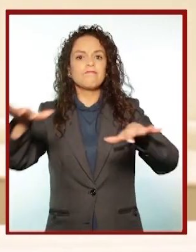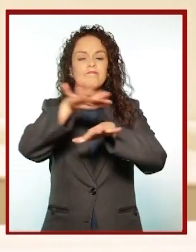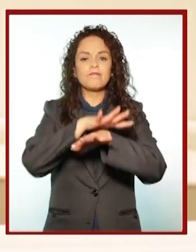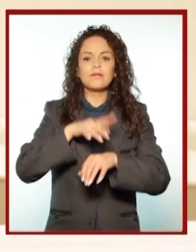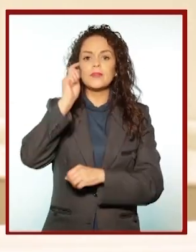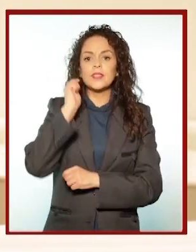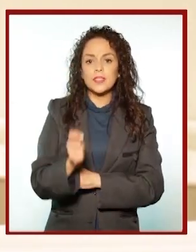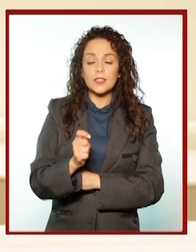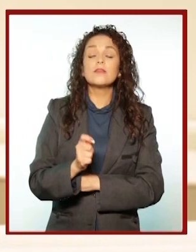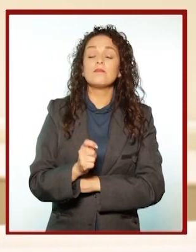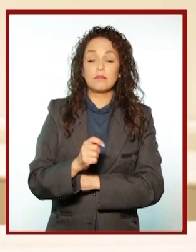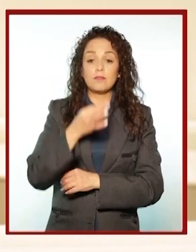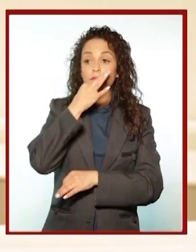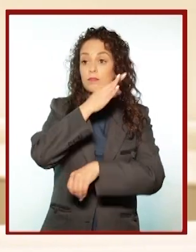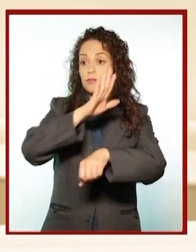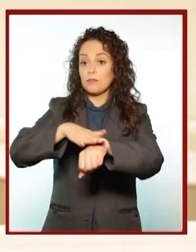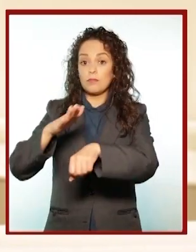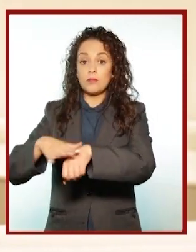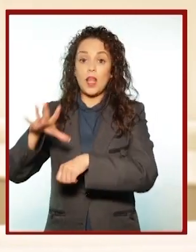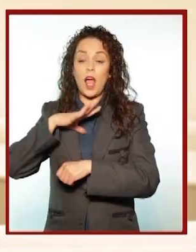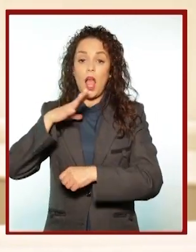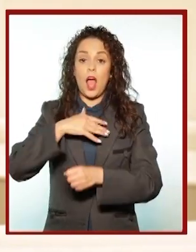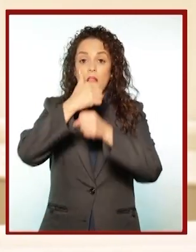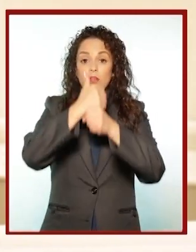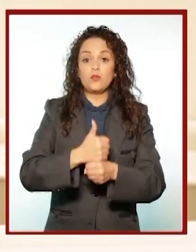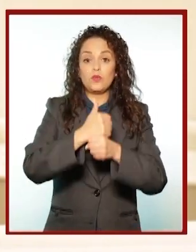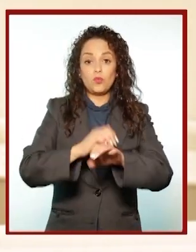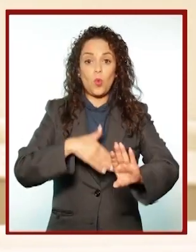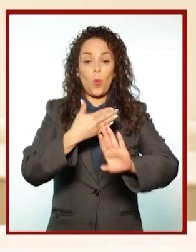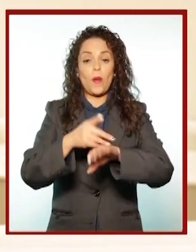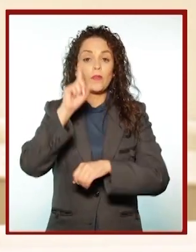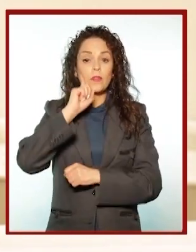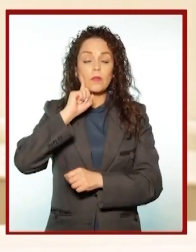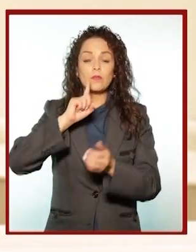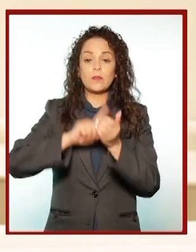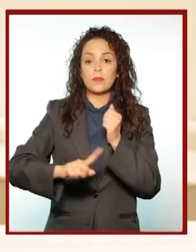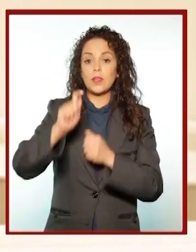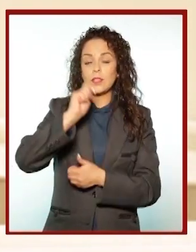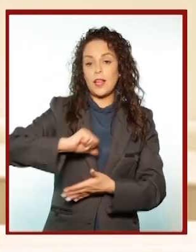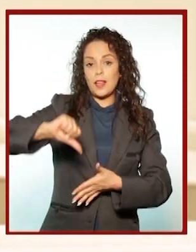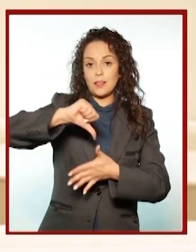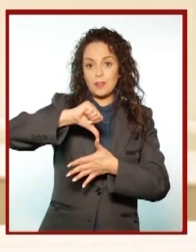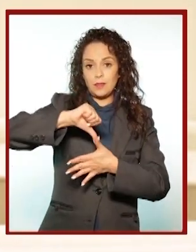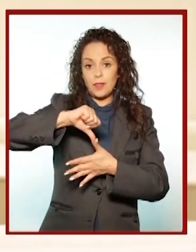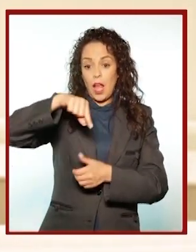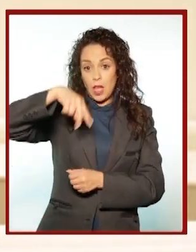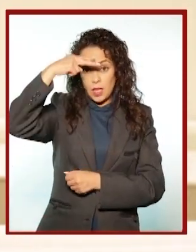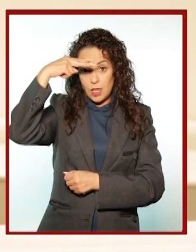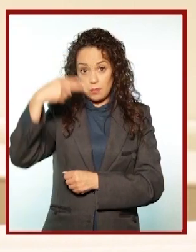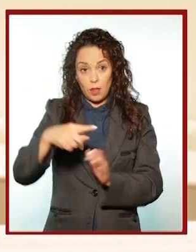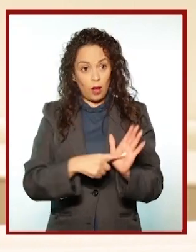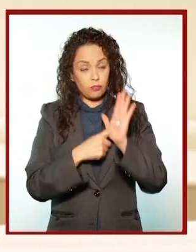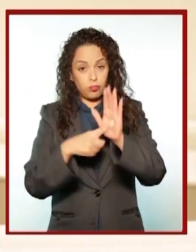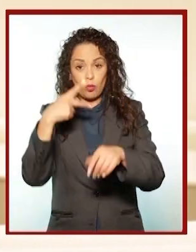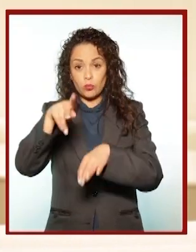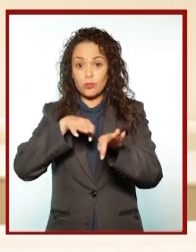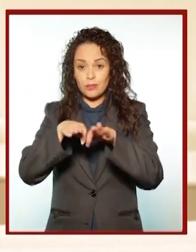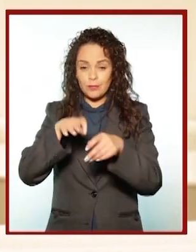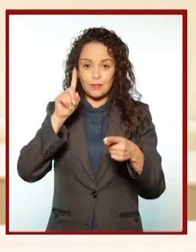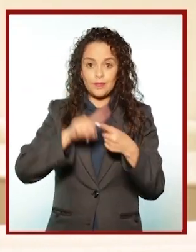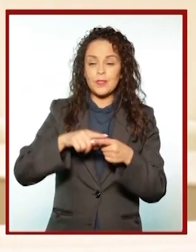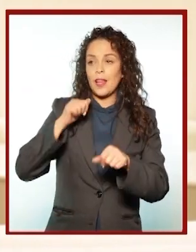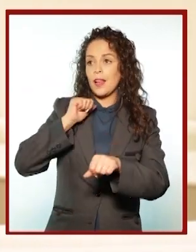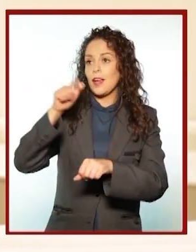un proyecto artístico que denuncia la violencia de género en contextos urbanos de Latinoamérica. Su trabajo ha sido presentado en